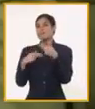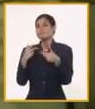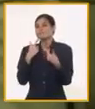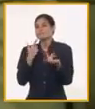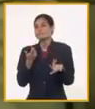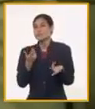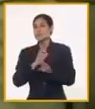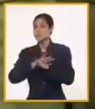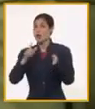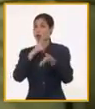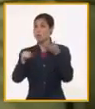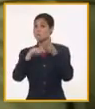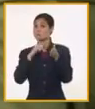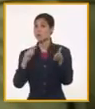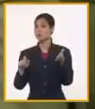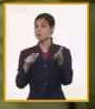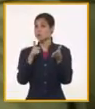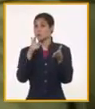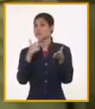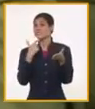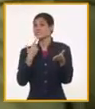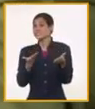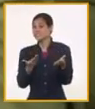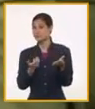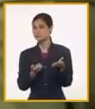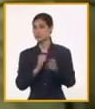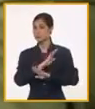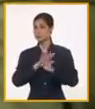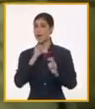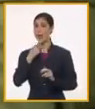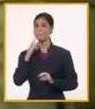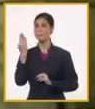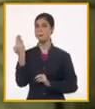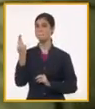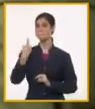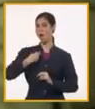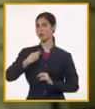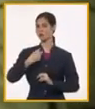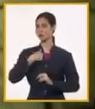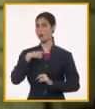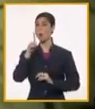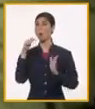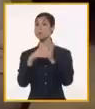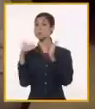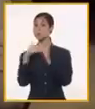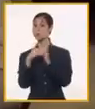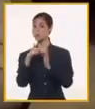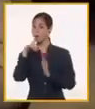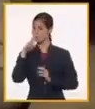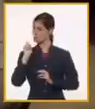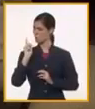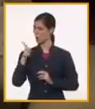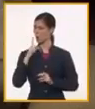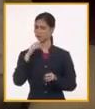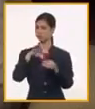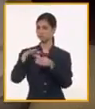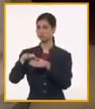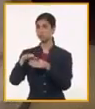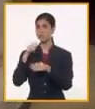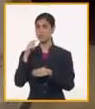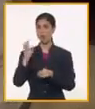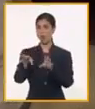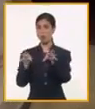que se cumpliera, como me decía. Entonces yo iba a todos los lugares, oye, pero esto no está, le